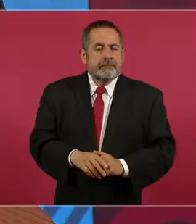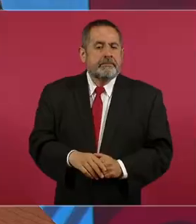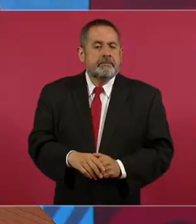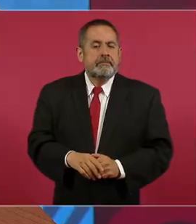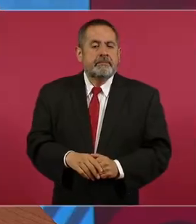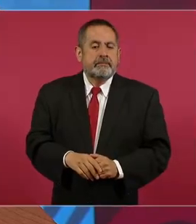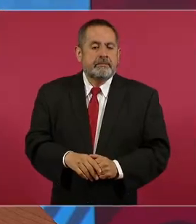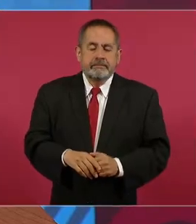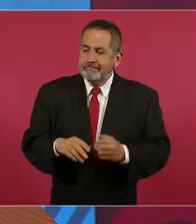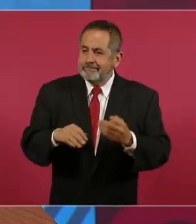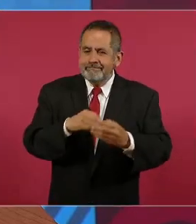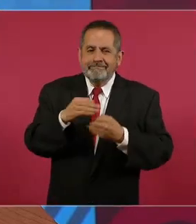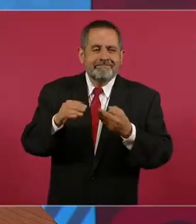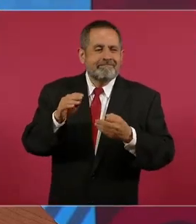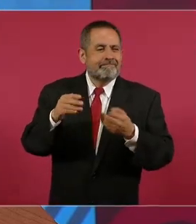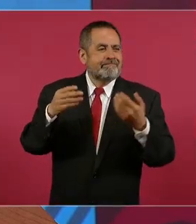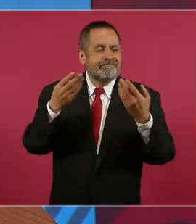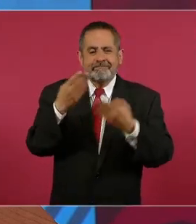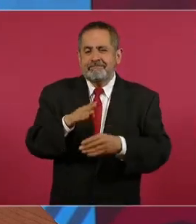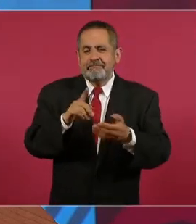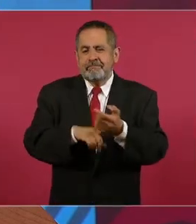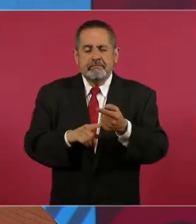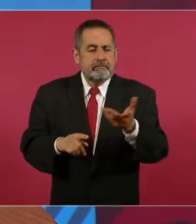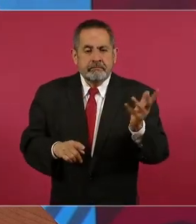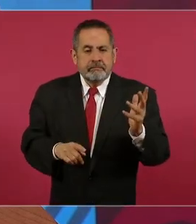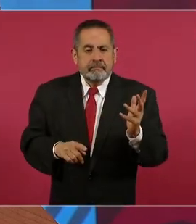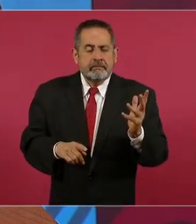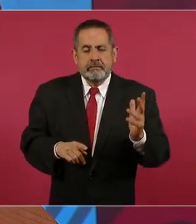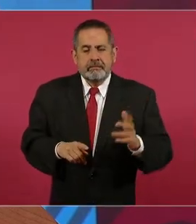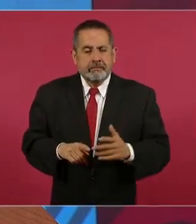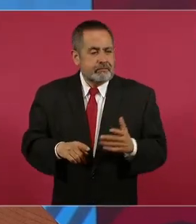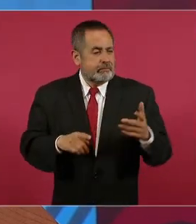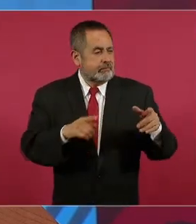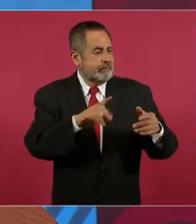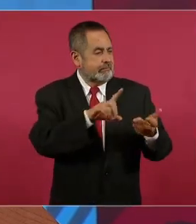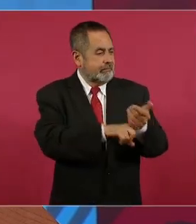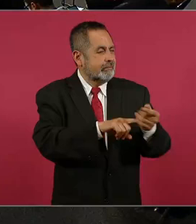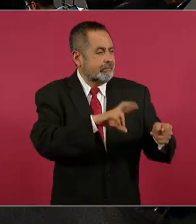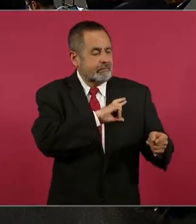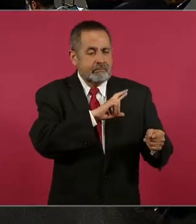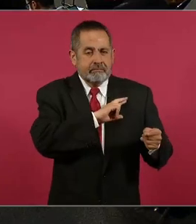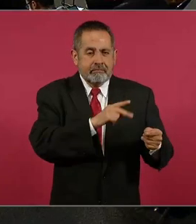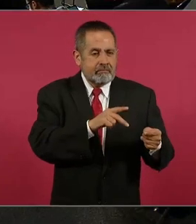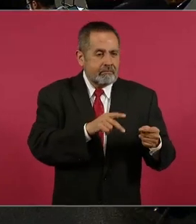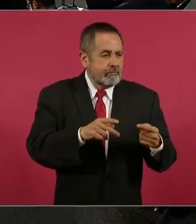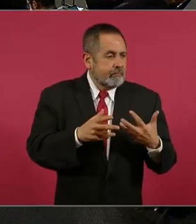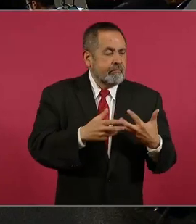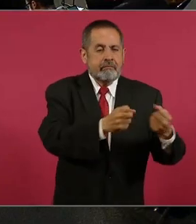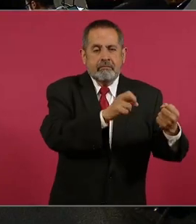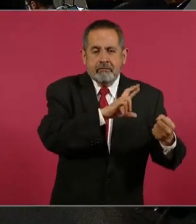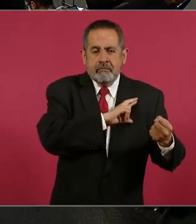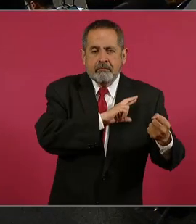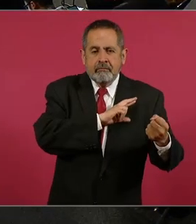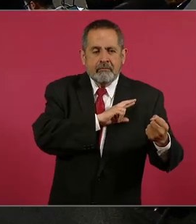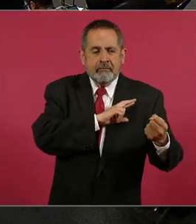todos esos bancos que privatizaron,